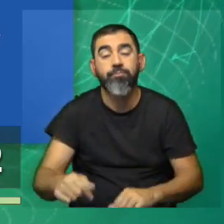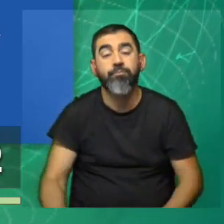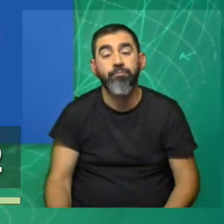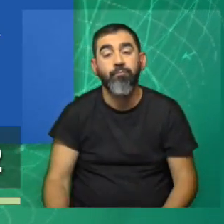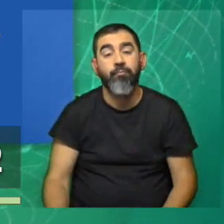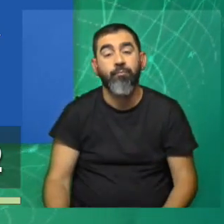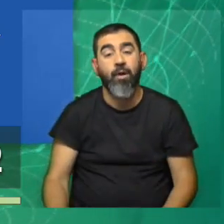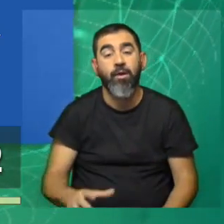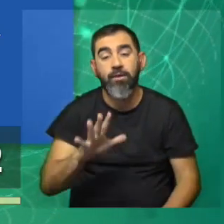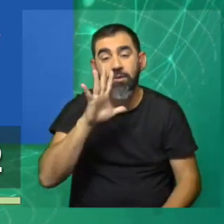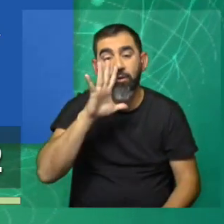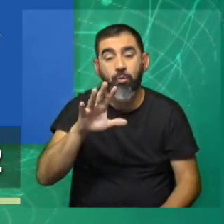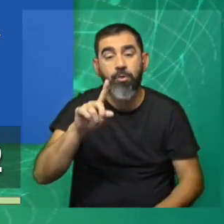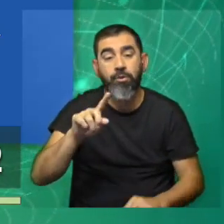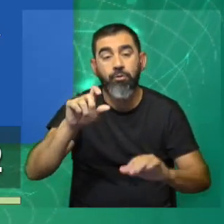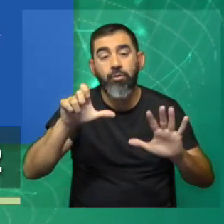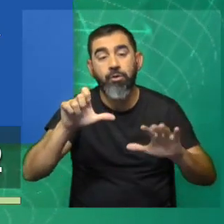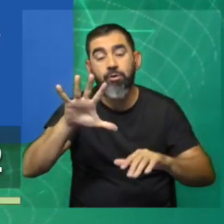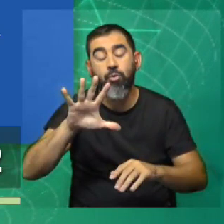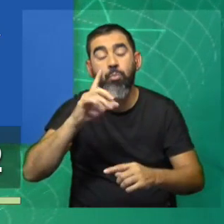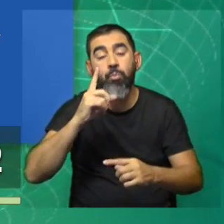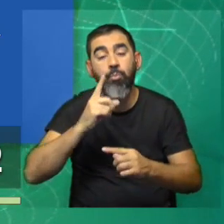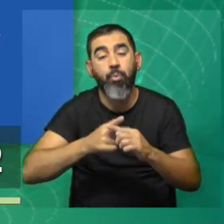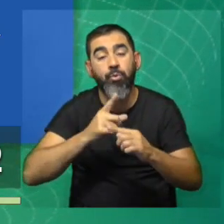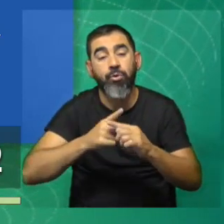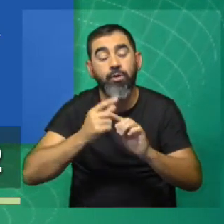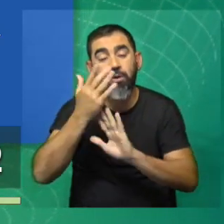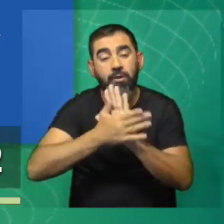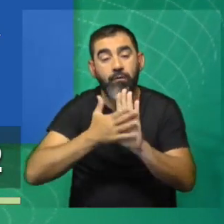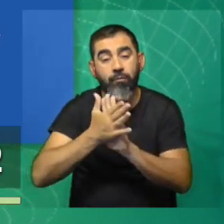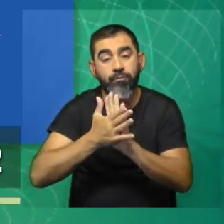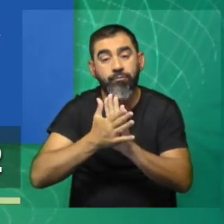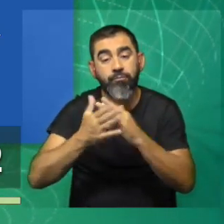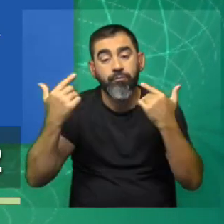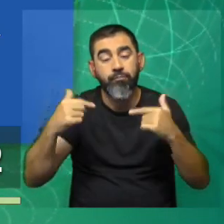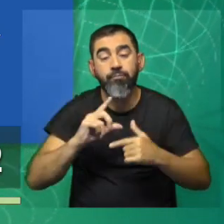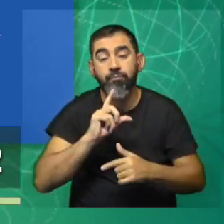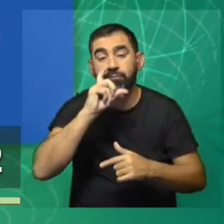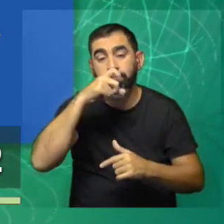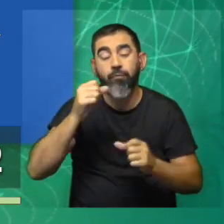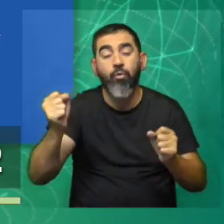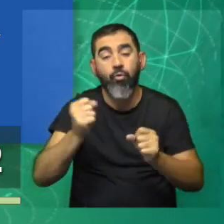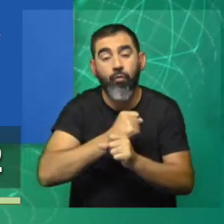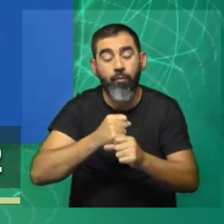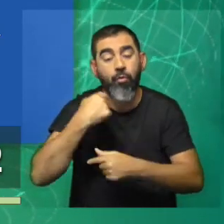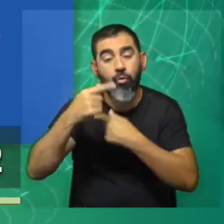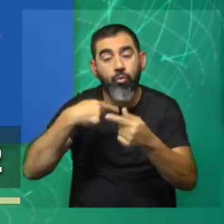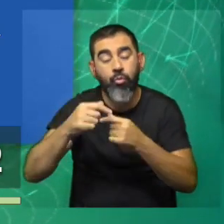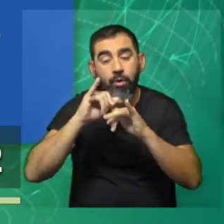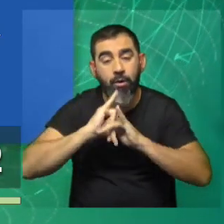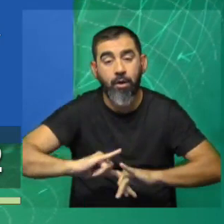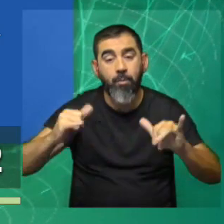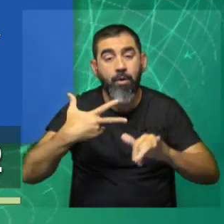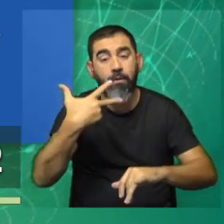había 5.165 casos activos a nivel nacional. En este contexto, la Intendencia de Montevideo confirmó que continuará con la campaña